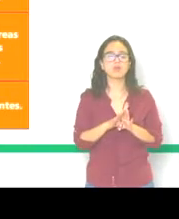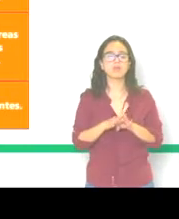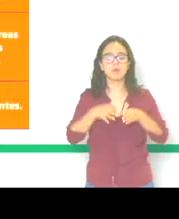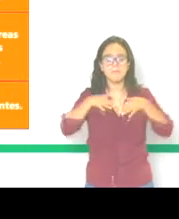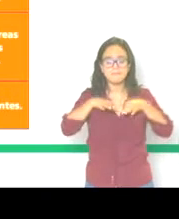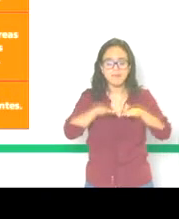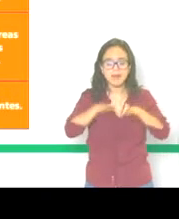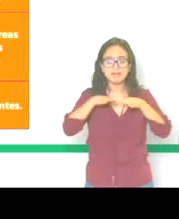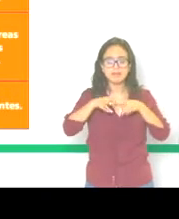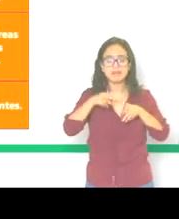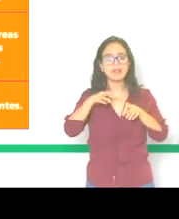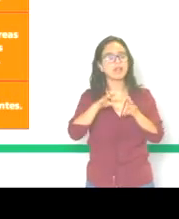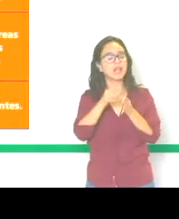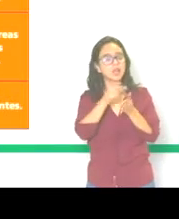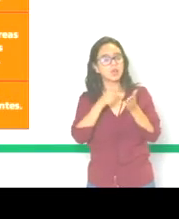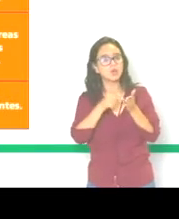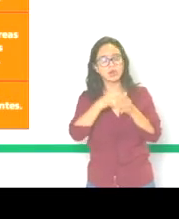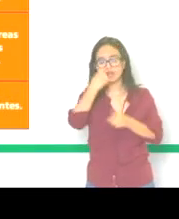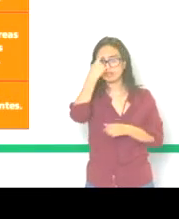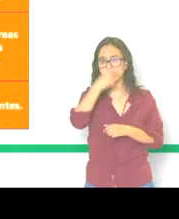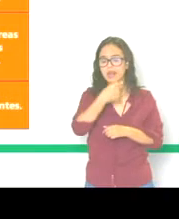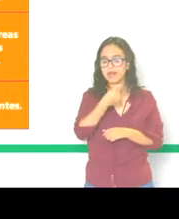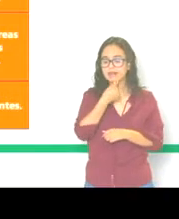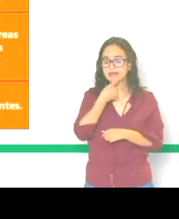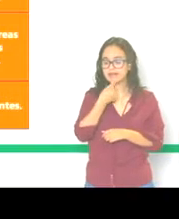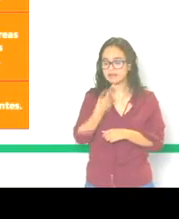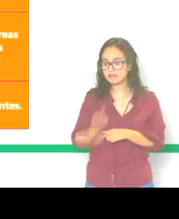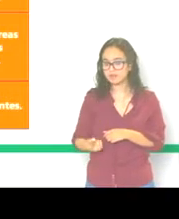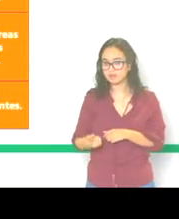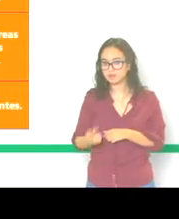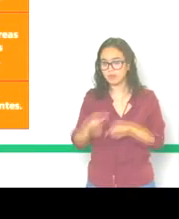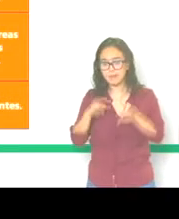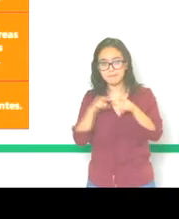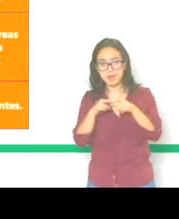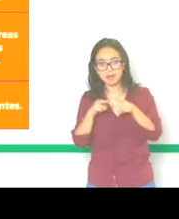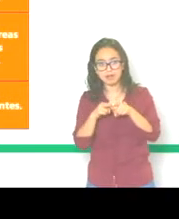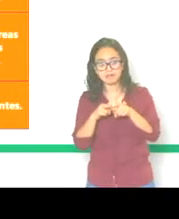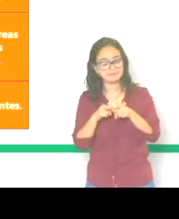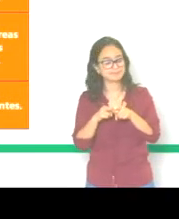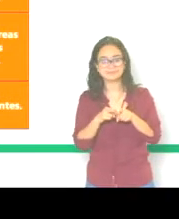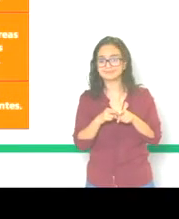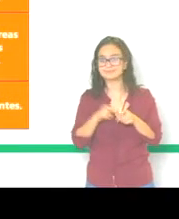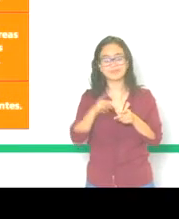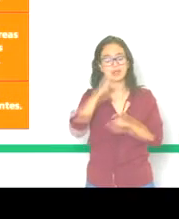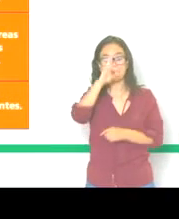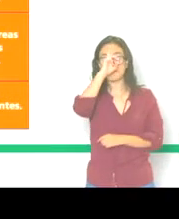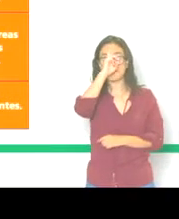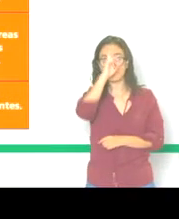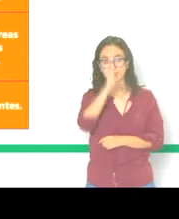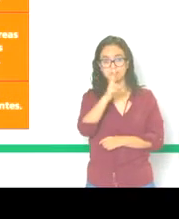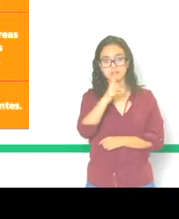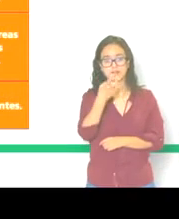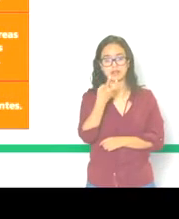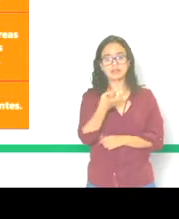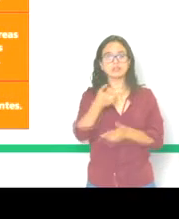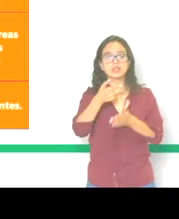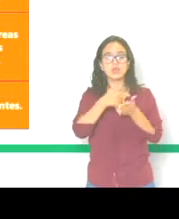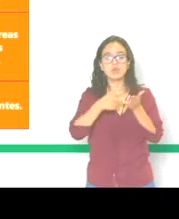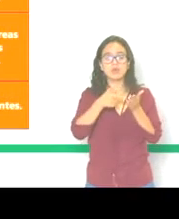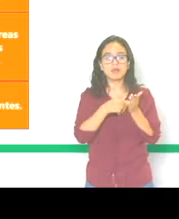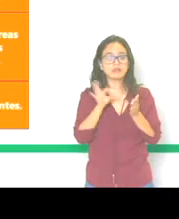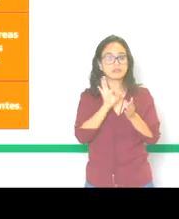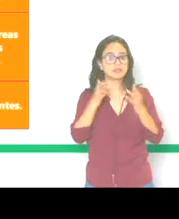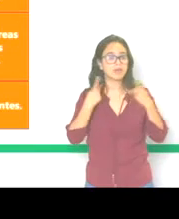vapores y áreas recreativas infantiles. Todo aquel espacio en donde se pueda tener el contacto